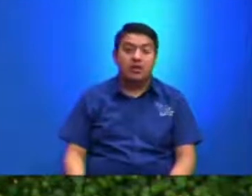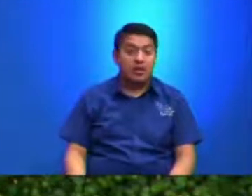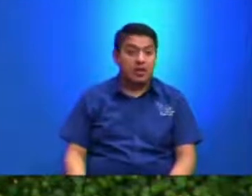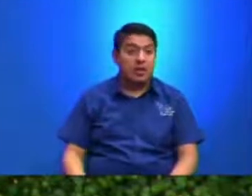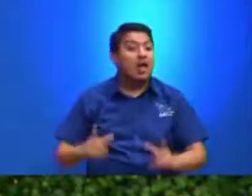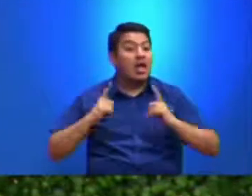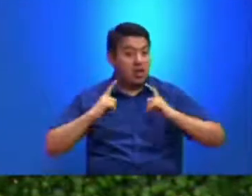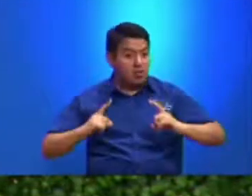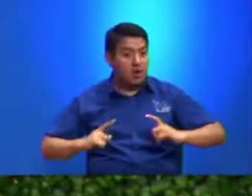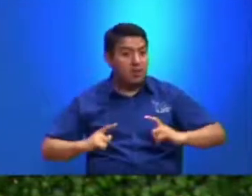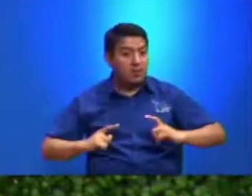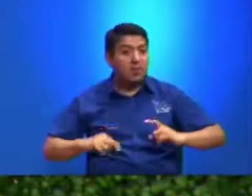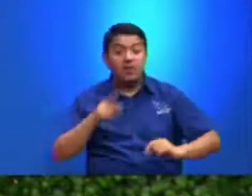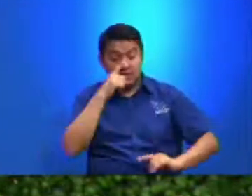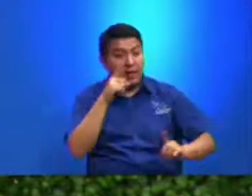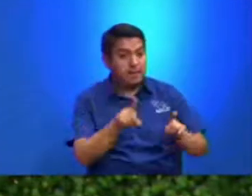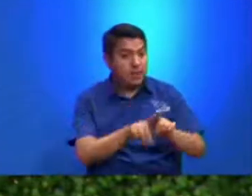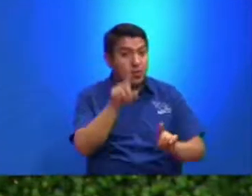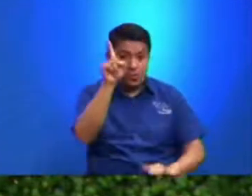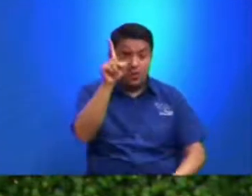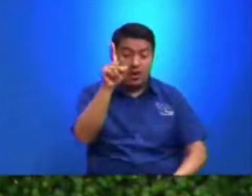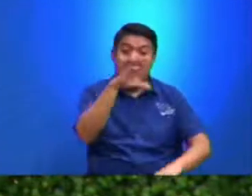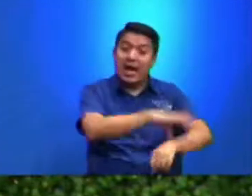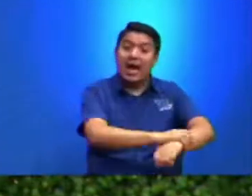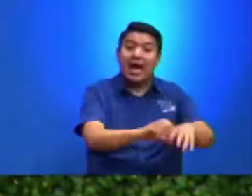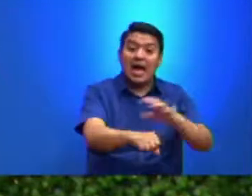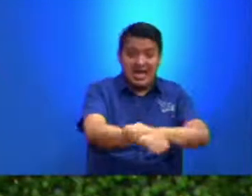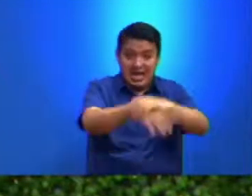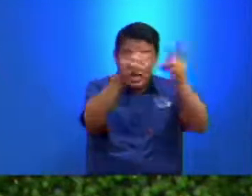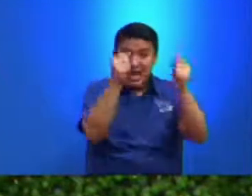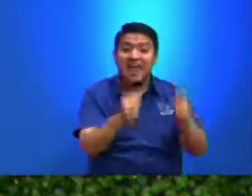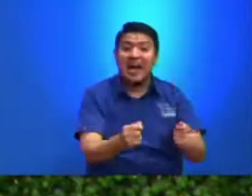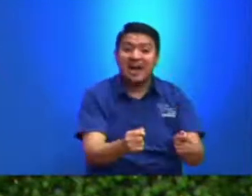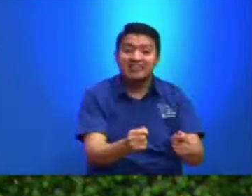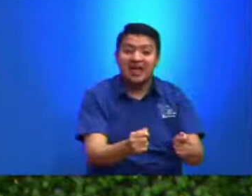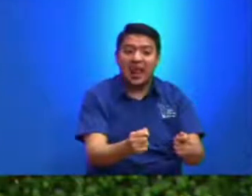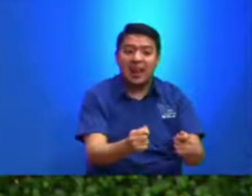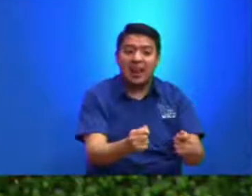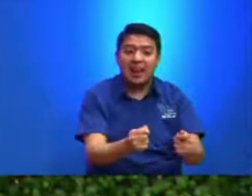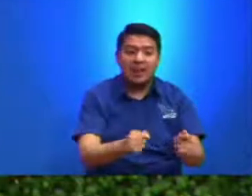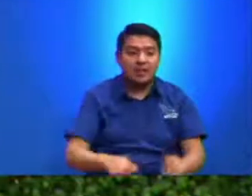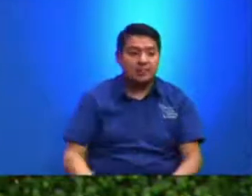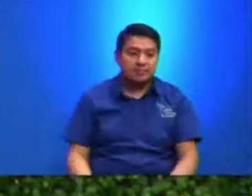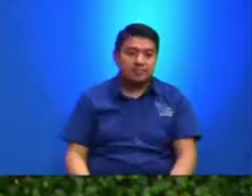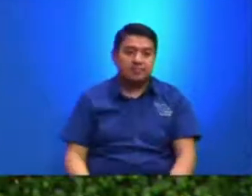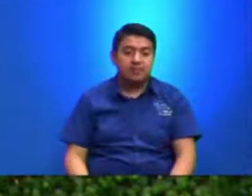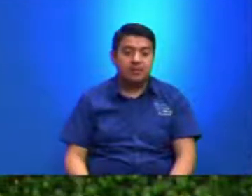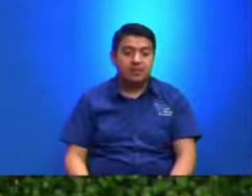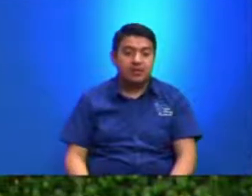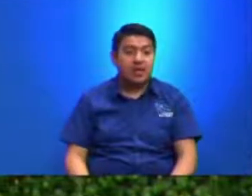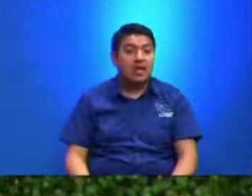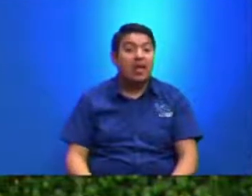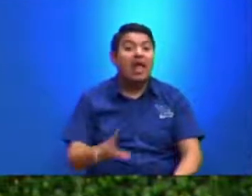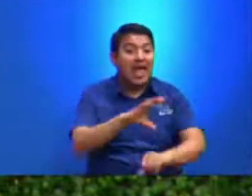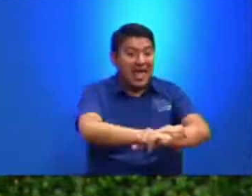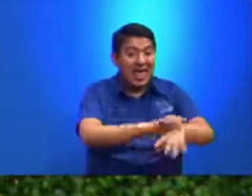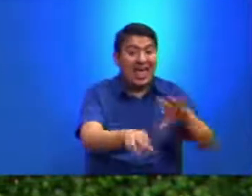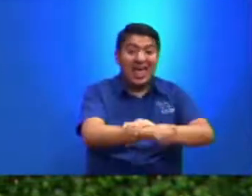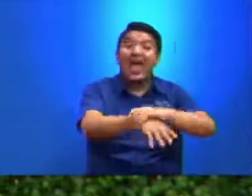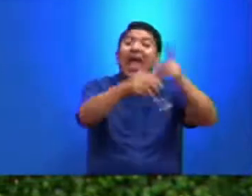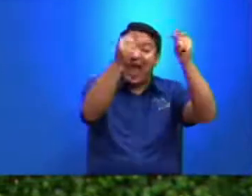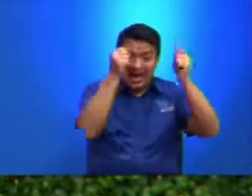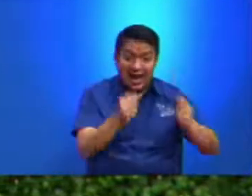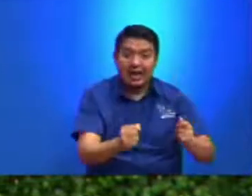también ahí vemos que hay otra cárcel, que es el cuerpo, ¿verdad? Es cárcel del espíritu, podría ser cárcel del espíritu. Eso también lo